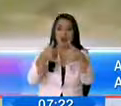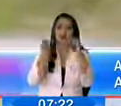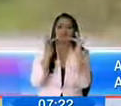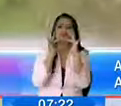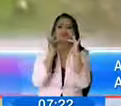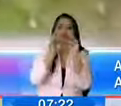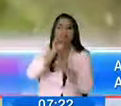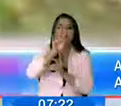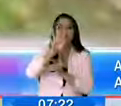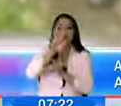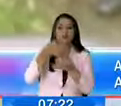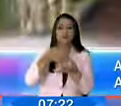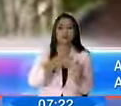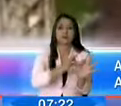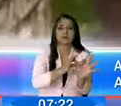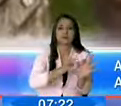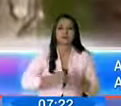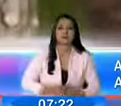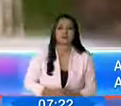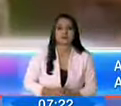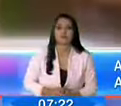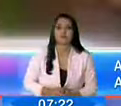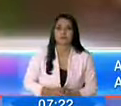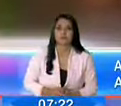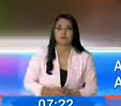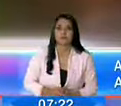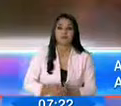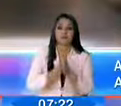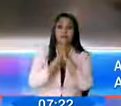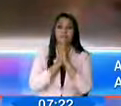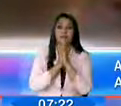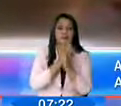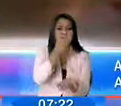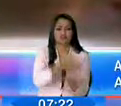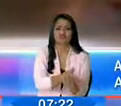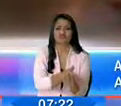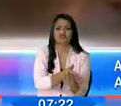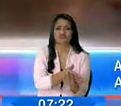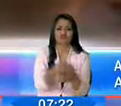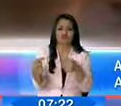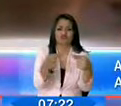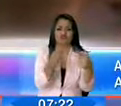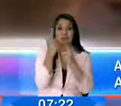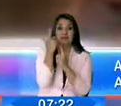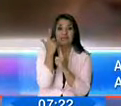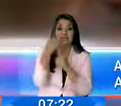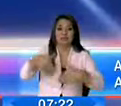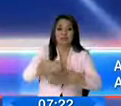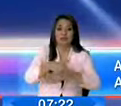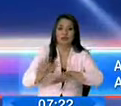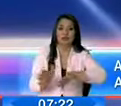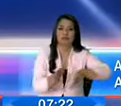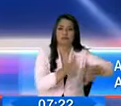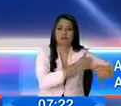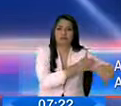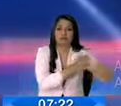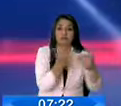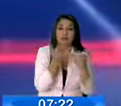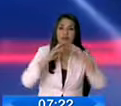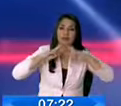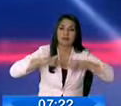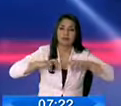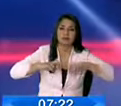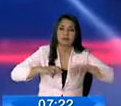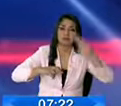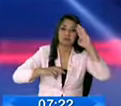el 25 de febrero. En él se solicita un alto al fuego y la desmilitarización de la frontera. Ahora se investiga si el uniformado